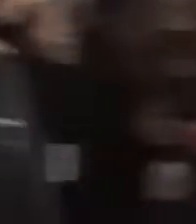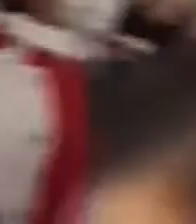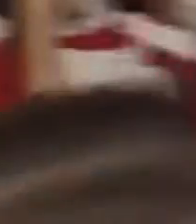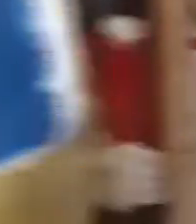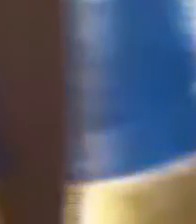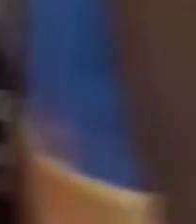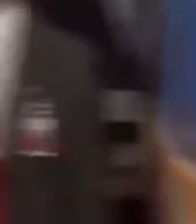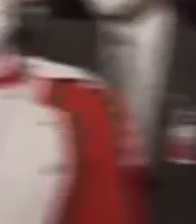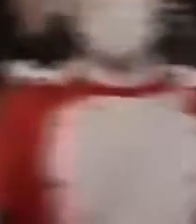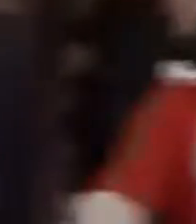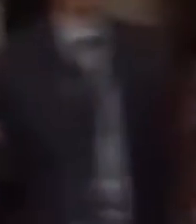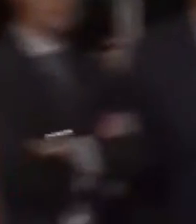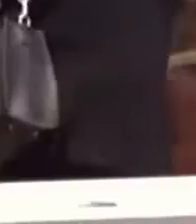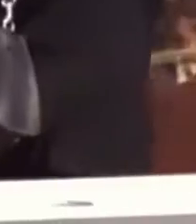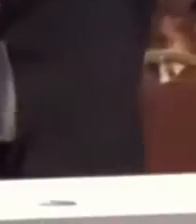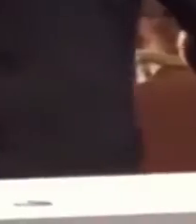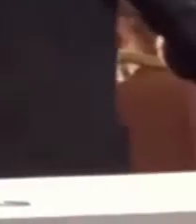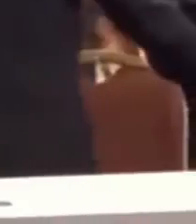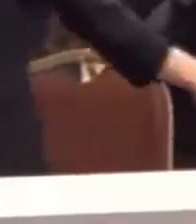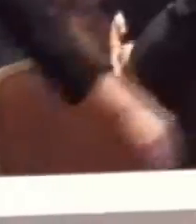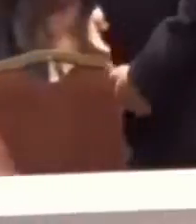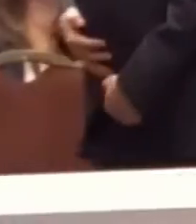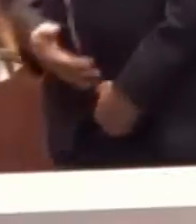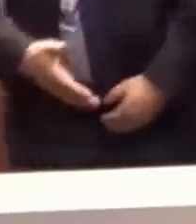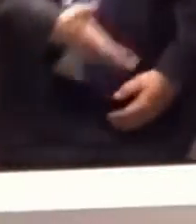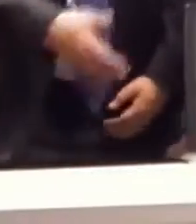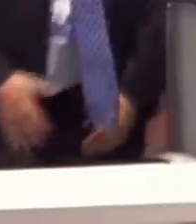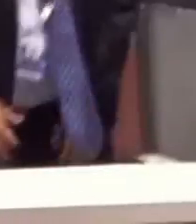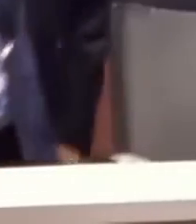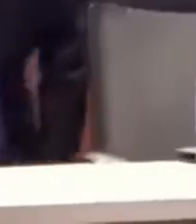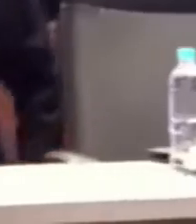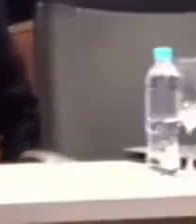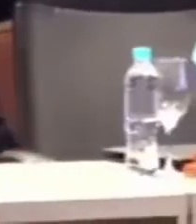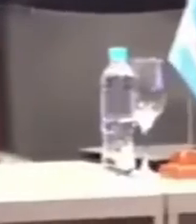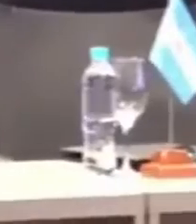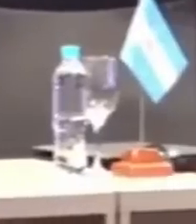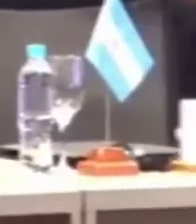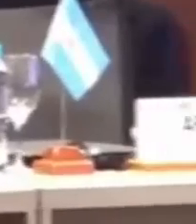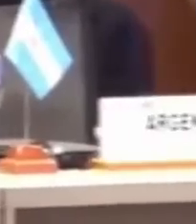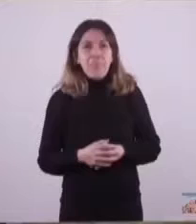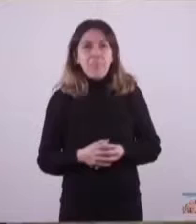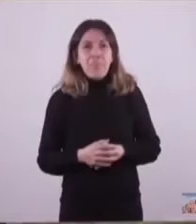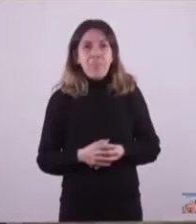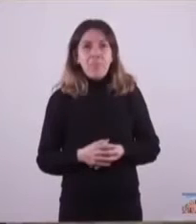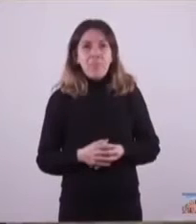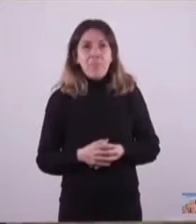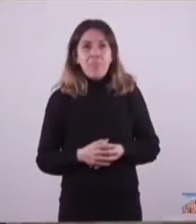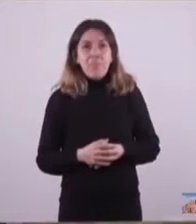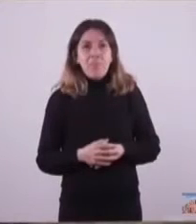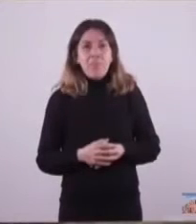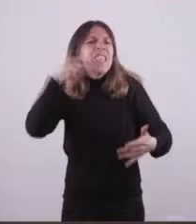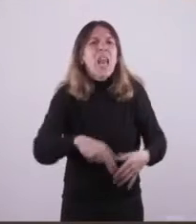va a enfrentar una hambruna que va a lastimar a 300 millones de habitantes de este mundo.